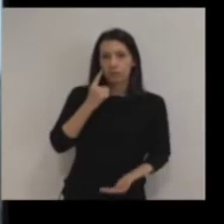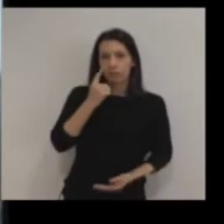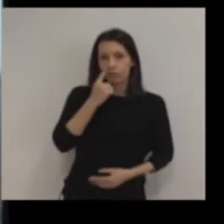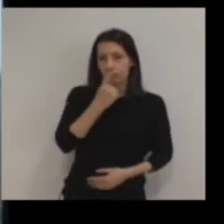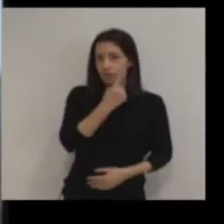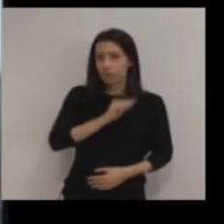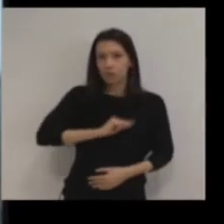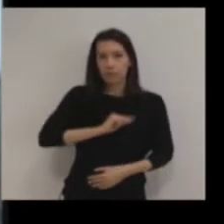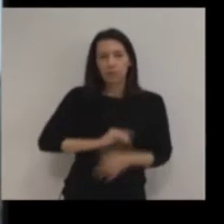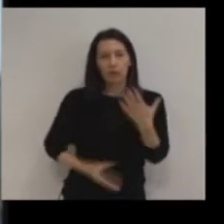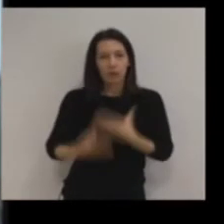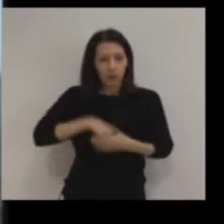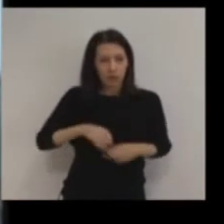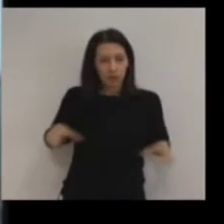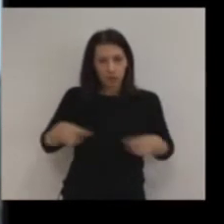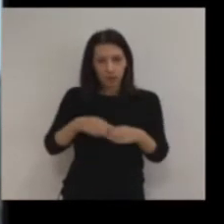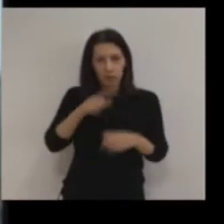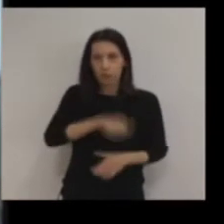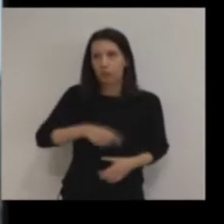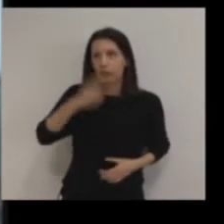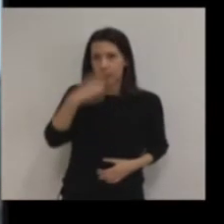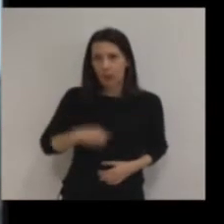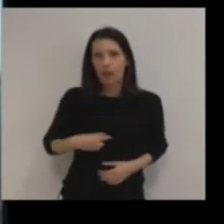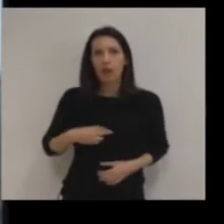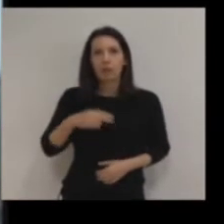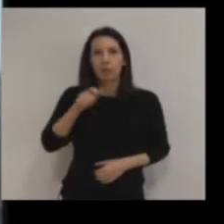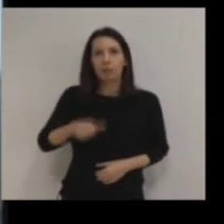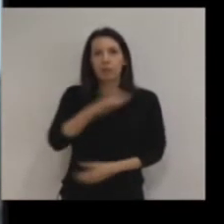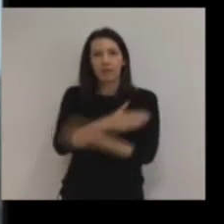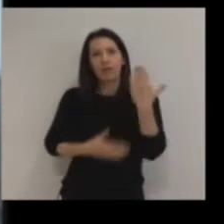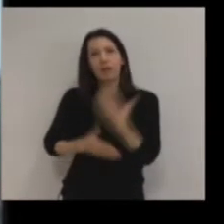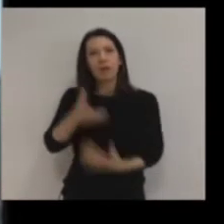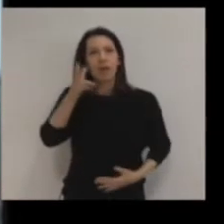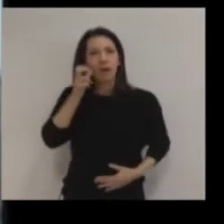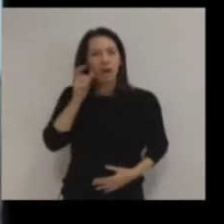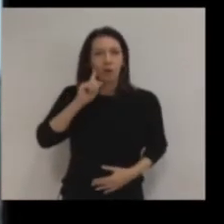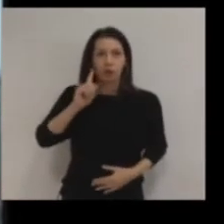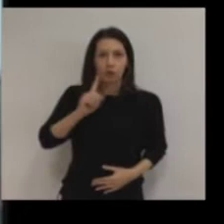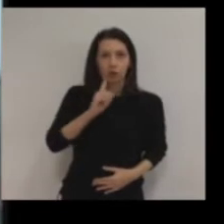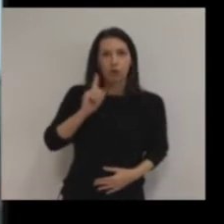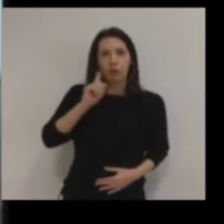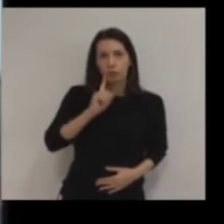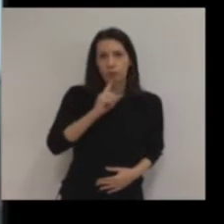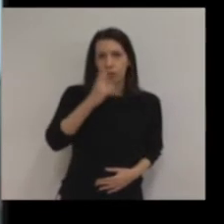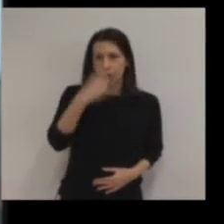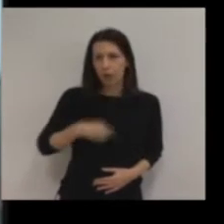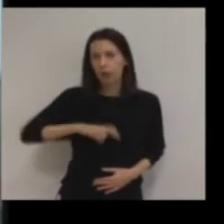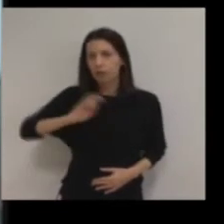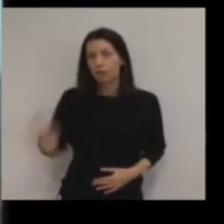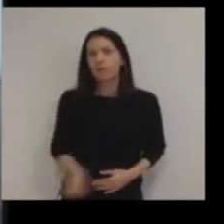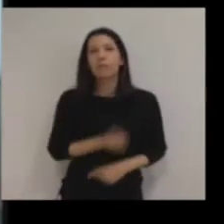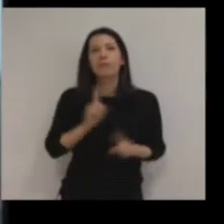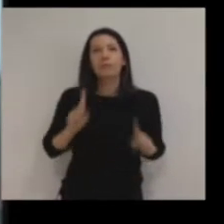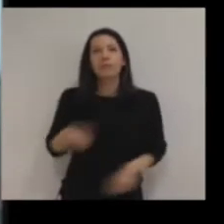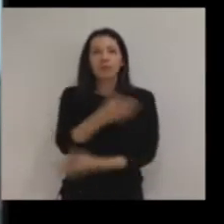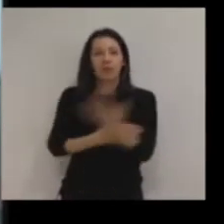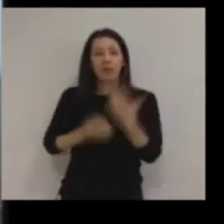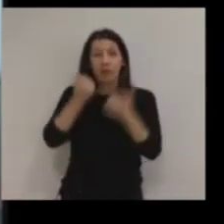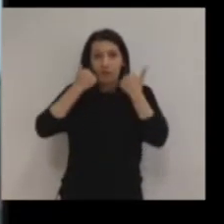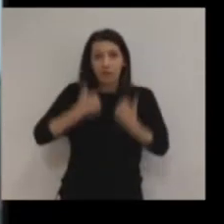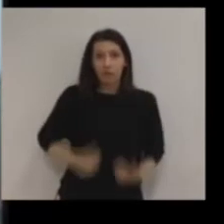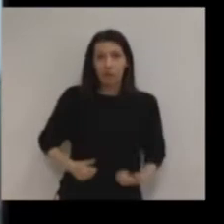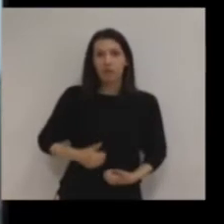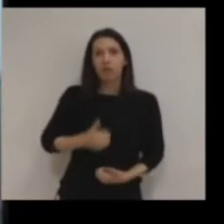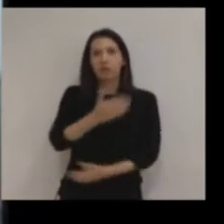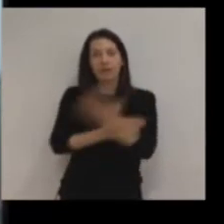las personas ciegas, las personas con discapacidad auditiva, sordas y sordociegas, la discapacidad física,